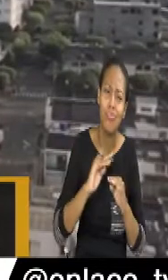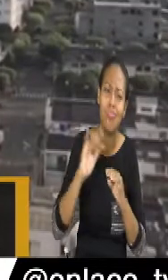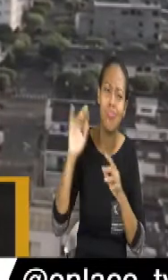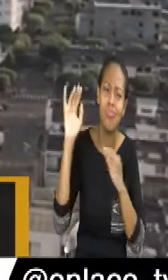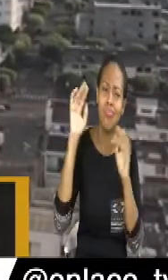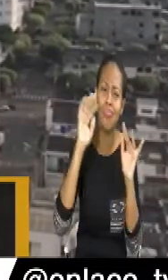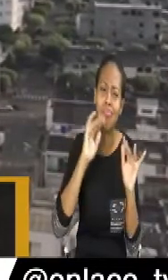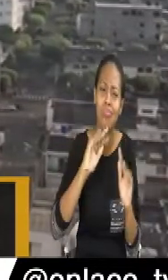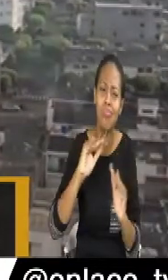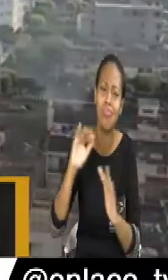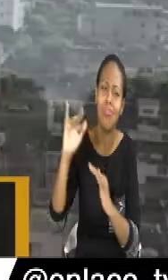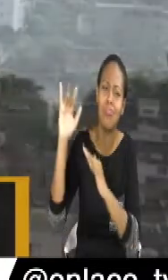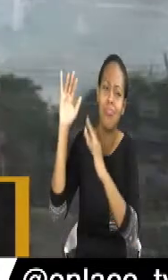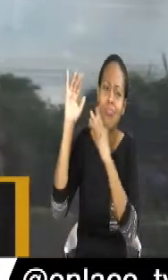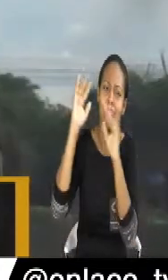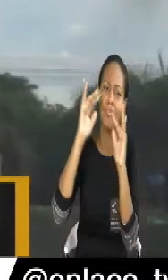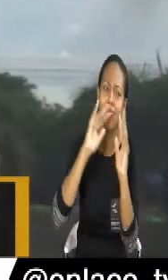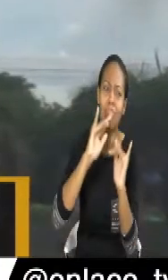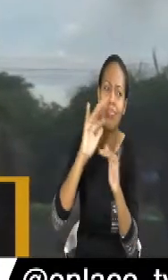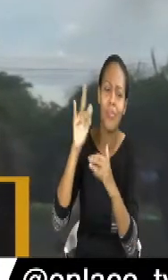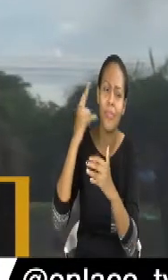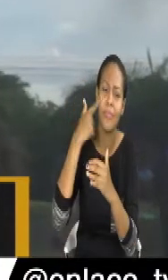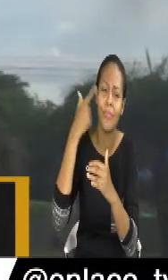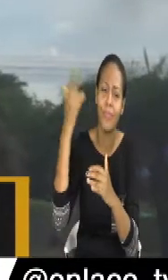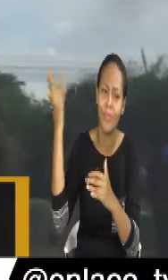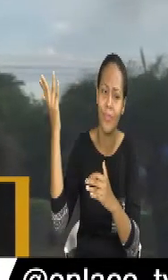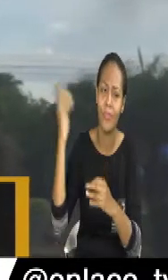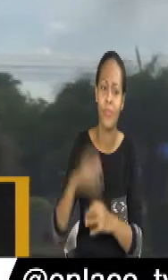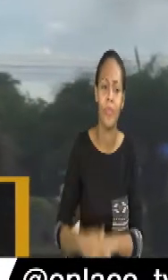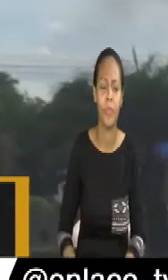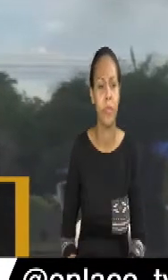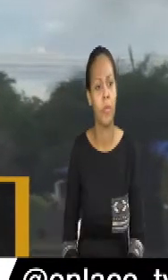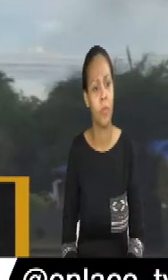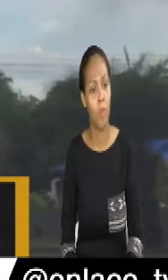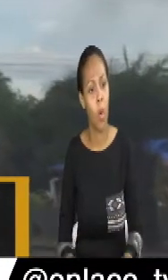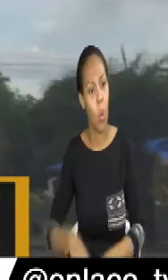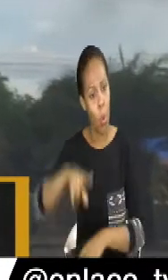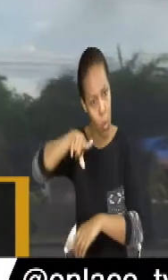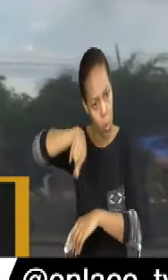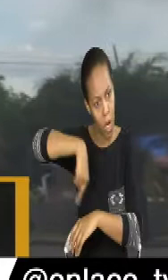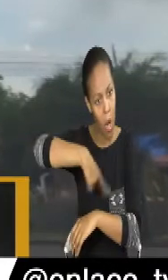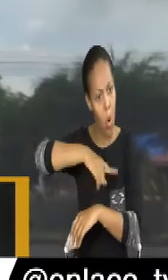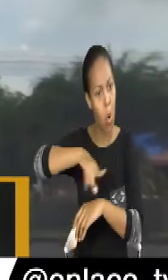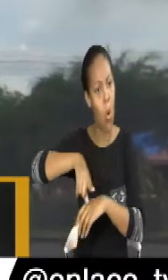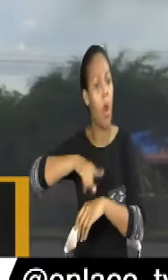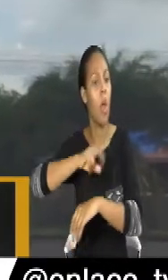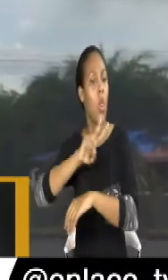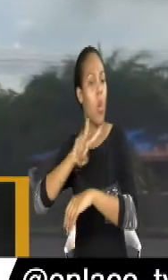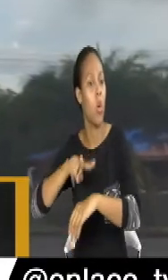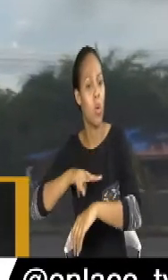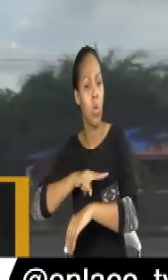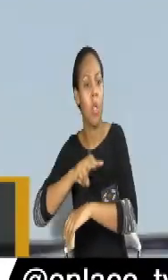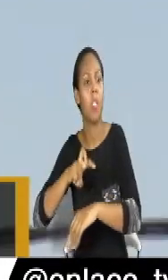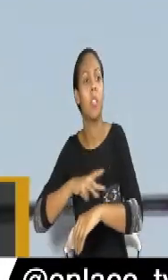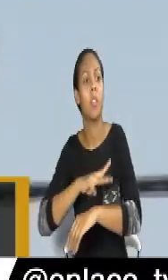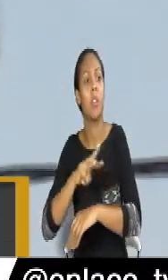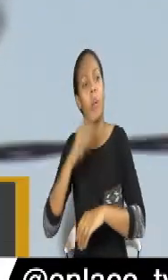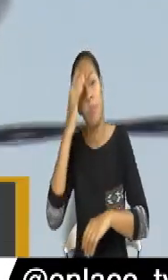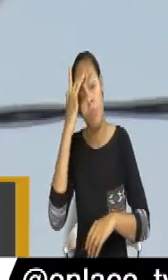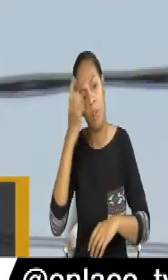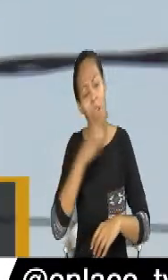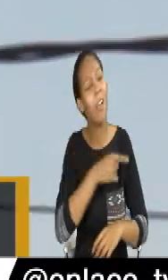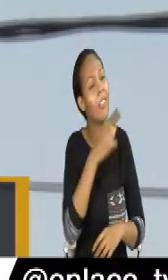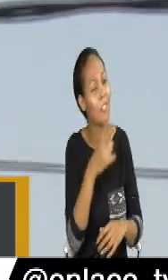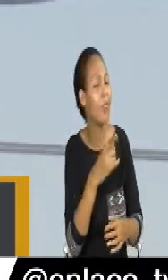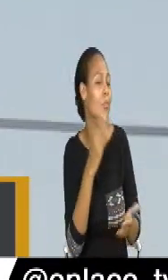por emisión de gases quemados en las teas de la refinería. Durante horas, esta fue la imagen que tuvo la ciudad, originada por fallas en el complejo industrial